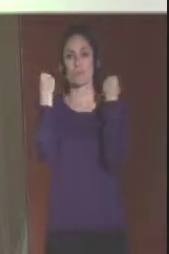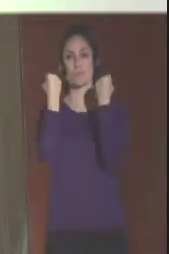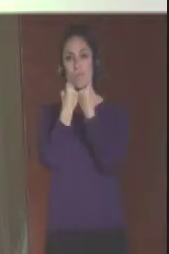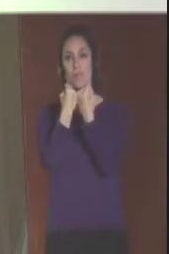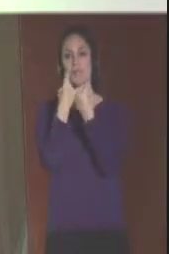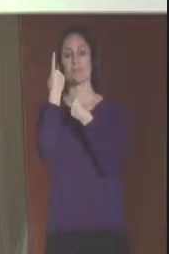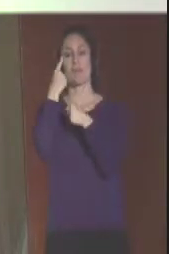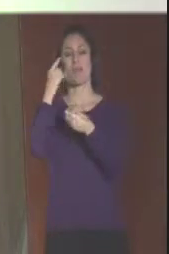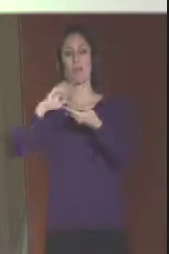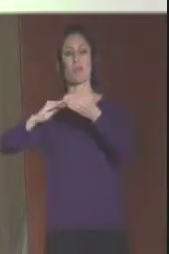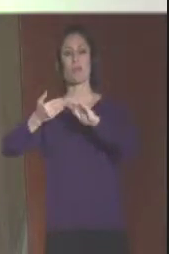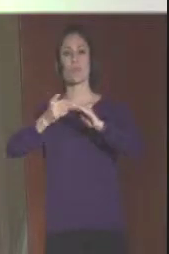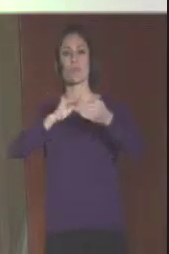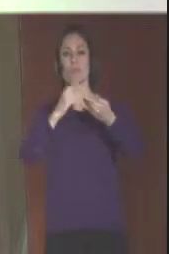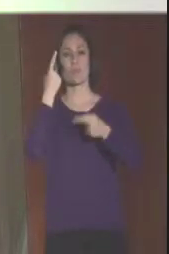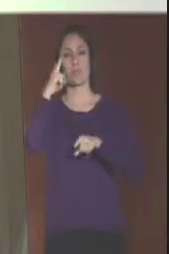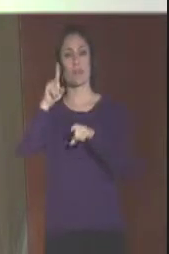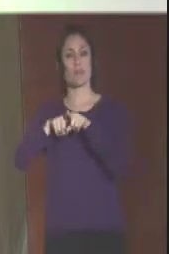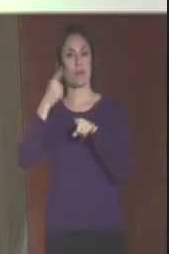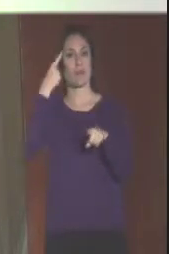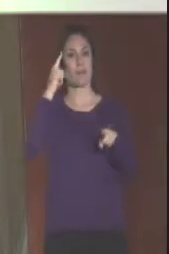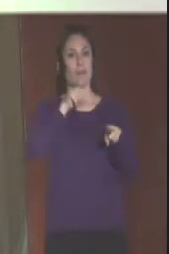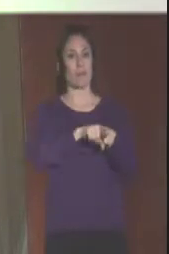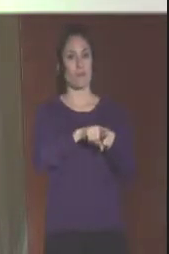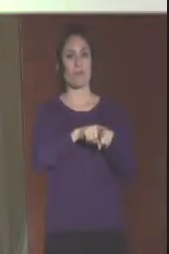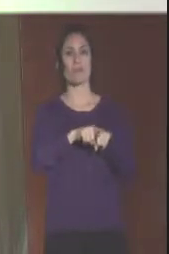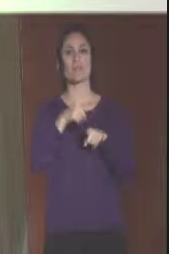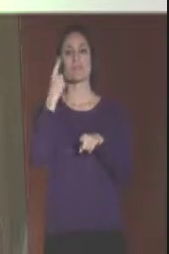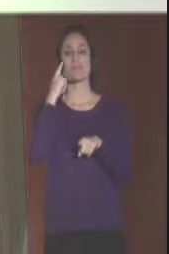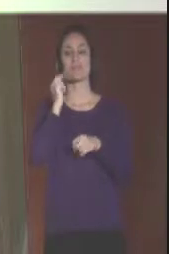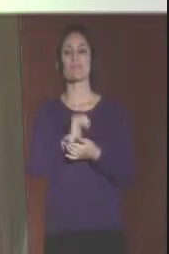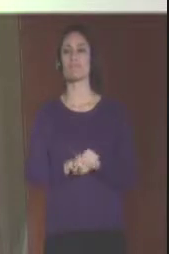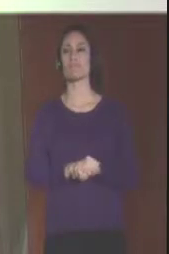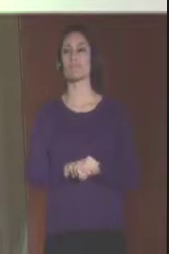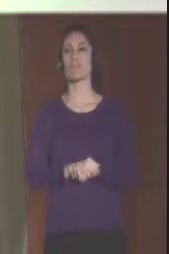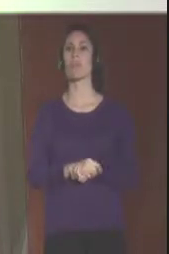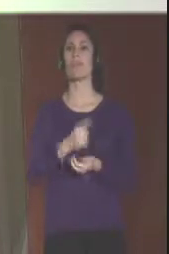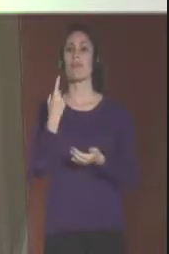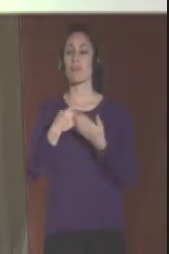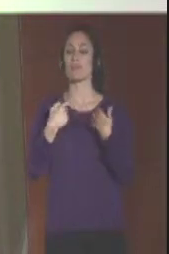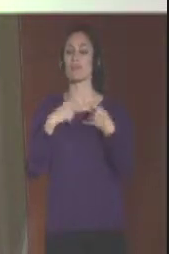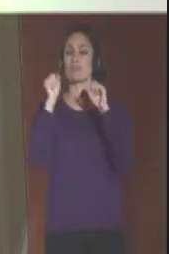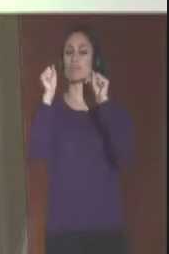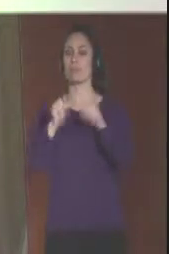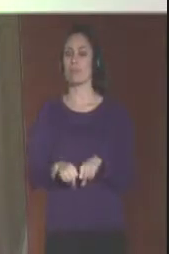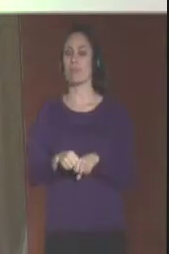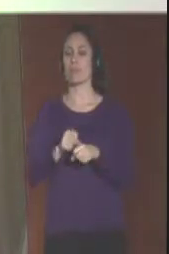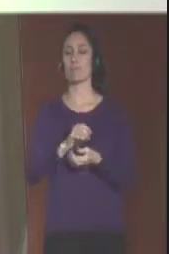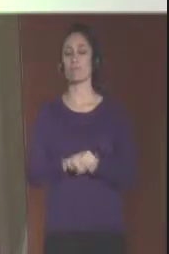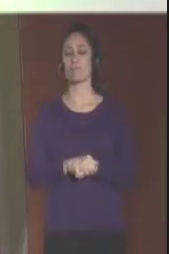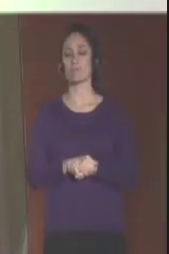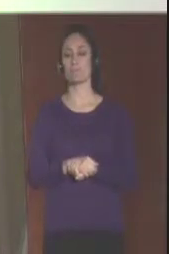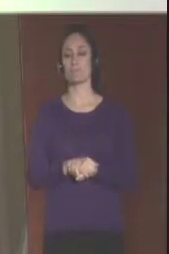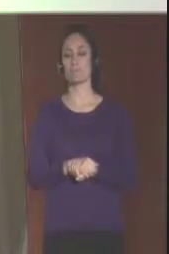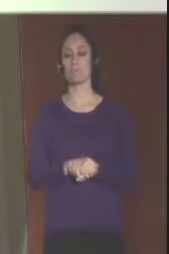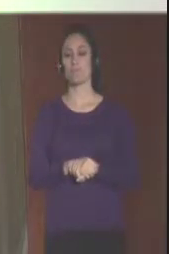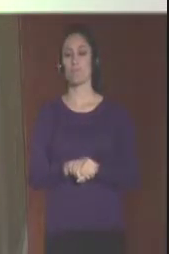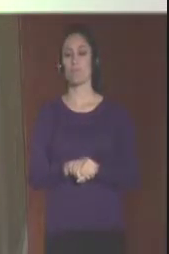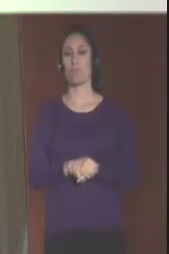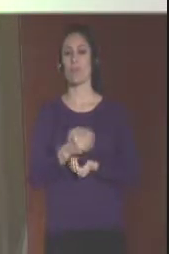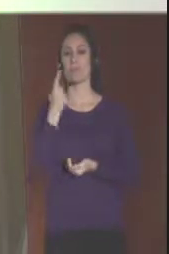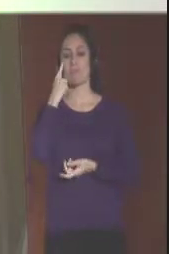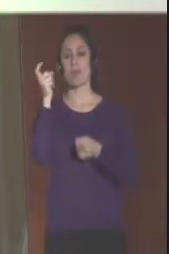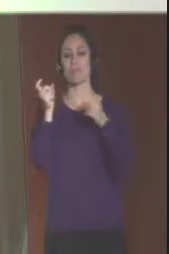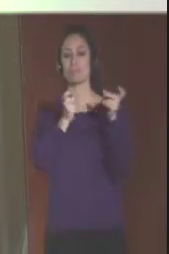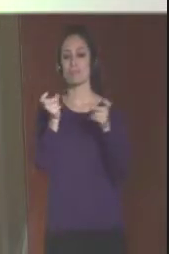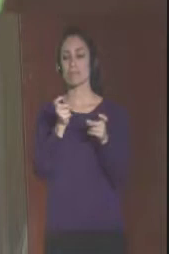las comunidades y la incorporación de criterios que permitan una sala de control